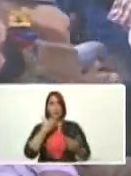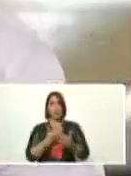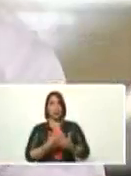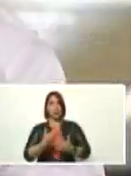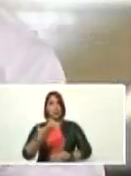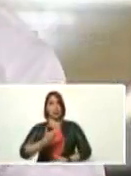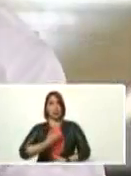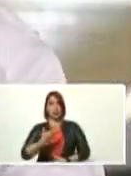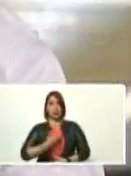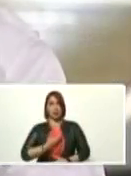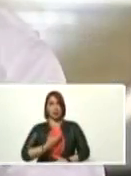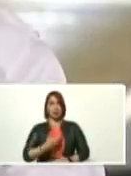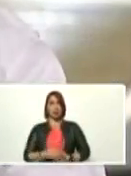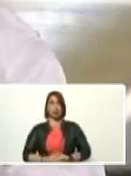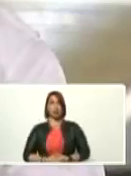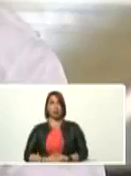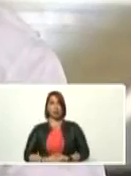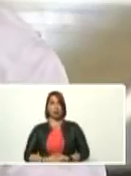alcaldesa